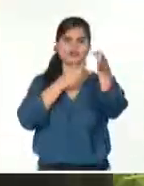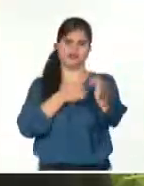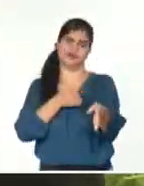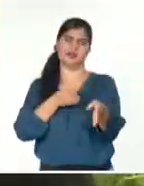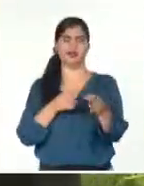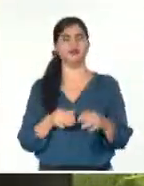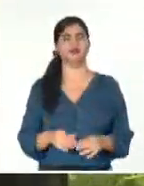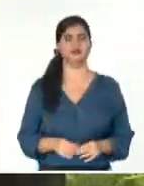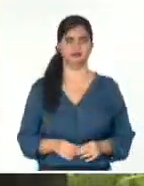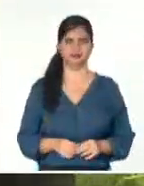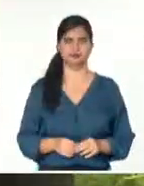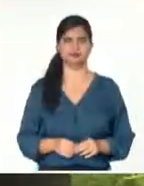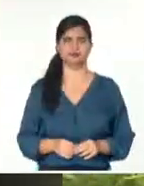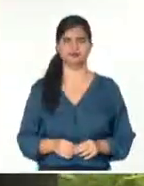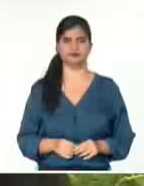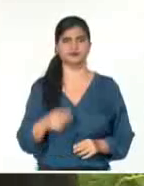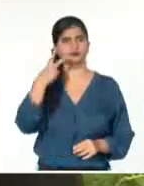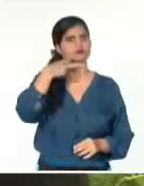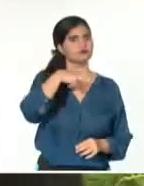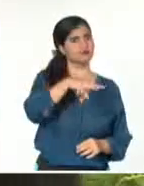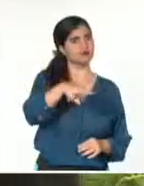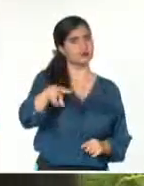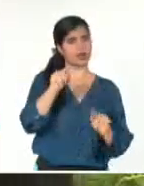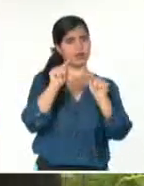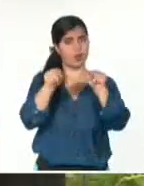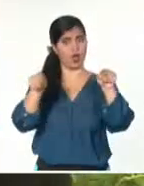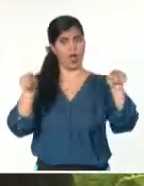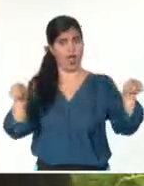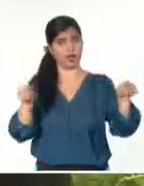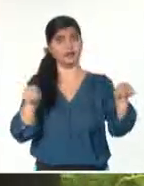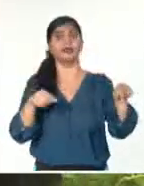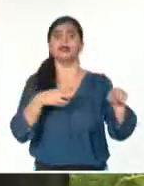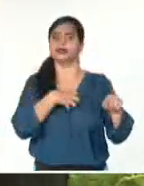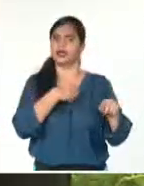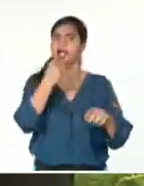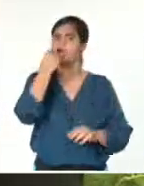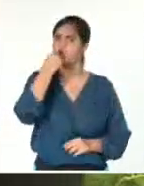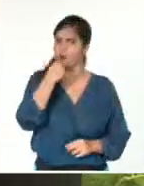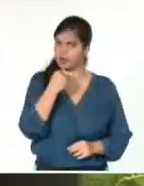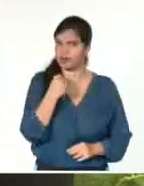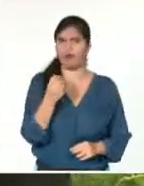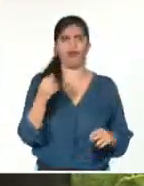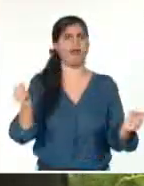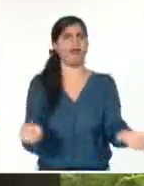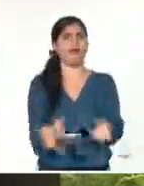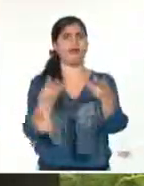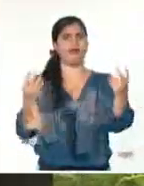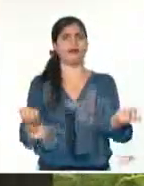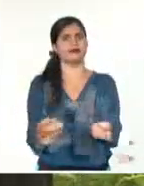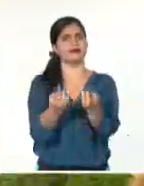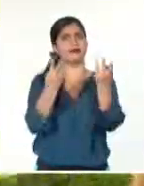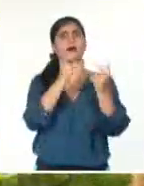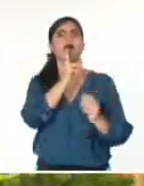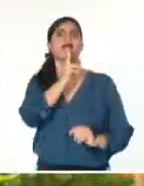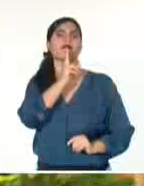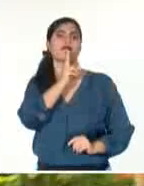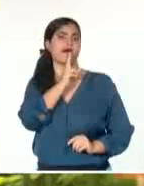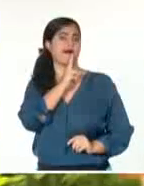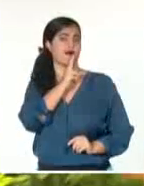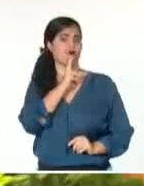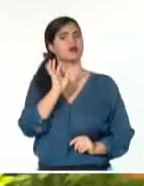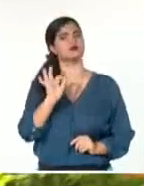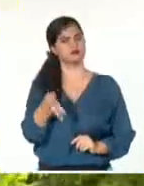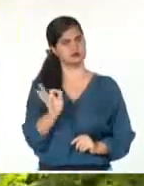les falte la comida, que siempre tengan hierba, que estén con hierba, tengan agua, que no les falte el agua y no les falte la sal. Cada